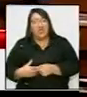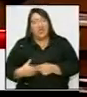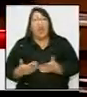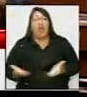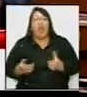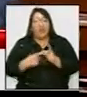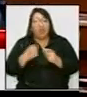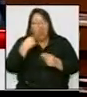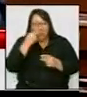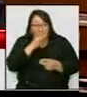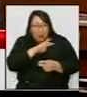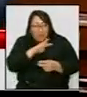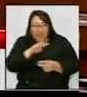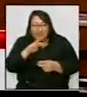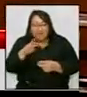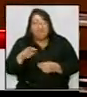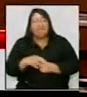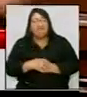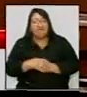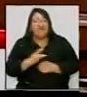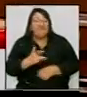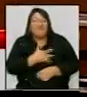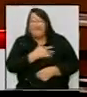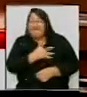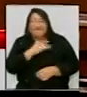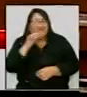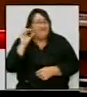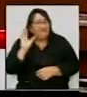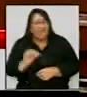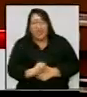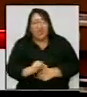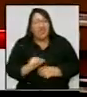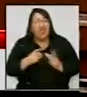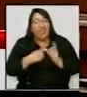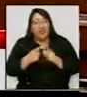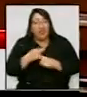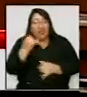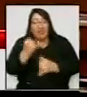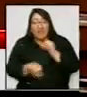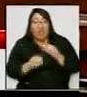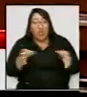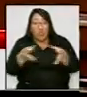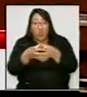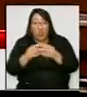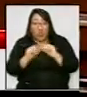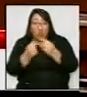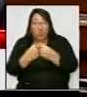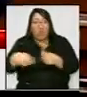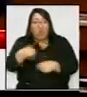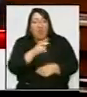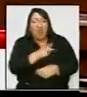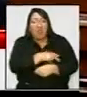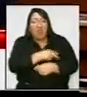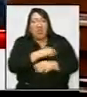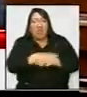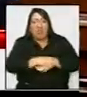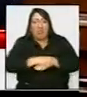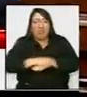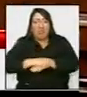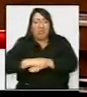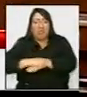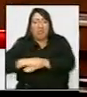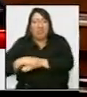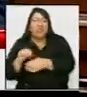Evidentemente, frente a esta circunstancia, hay una indignación. Y al final, Fuerza Popular está arrastrando al propio Congreso